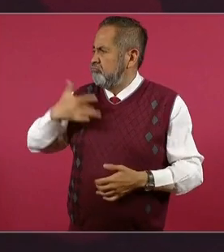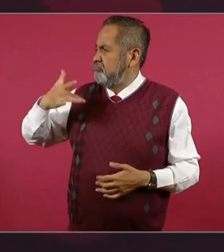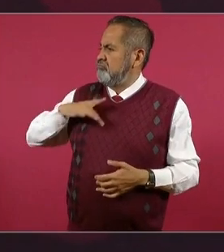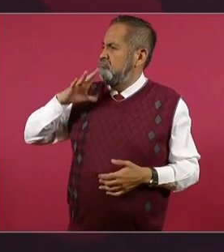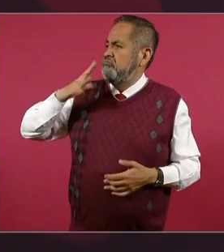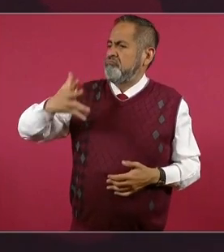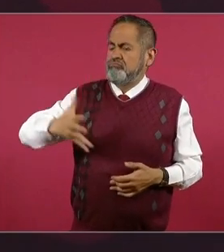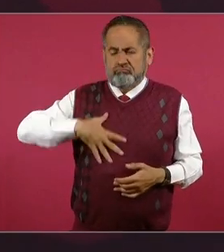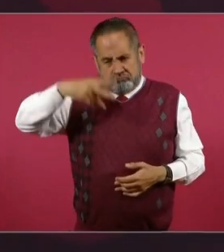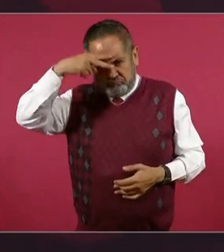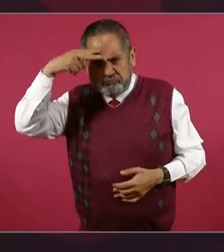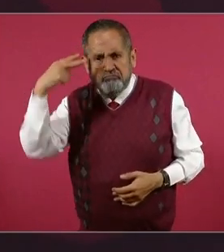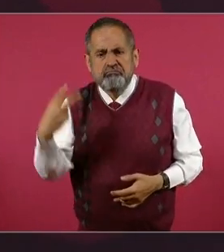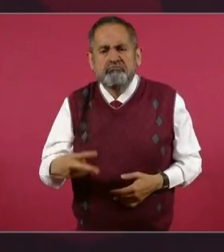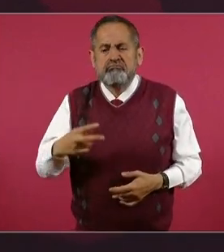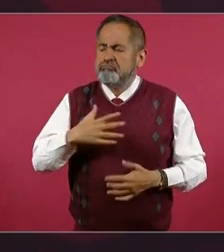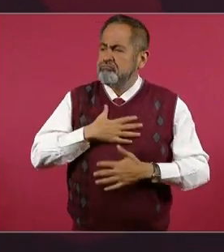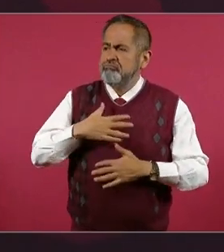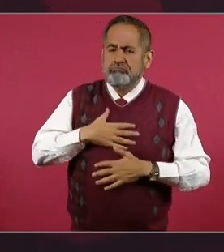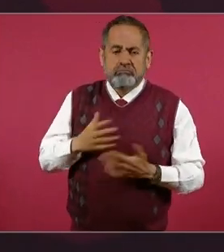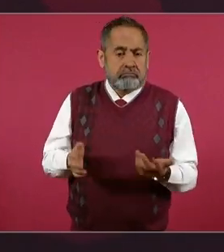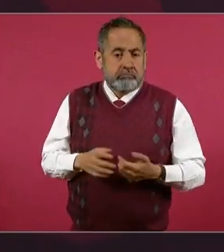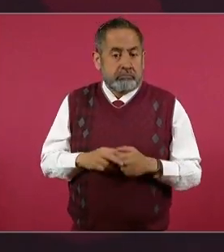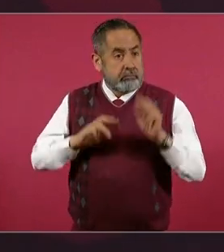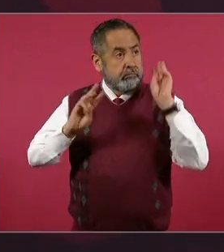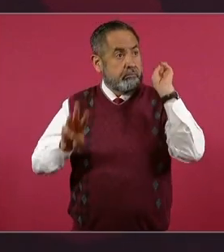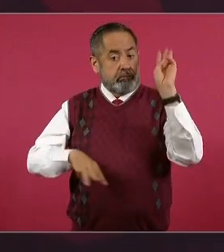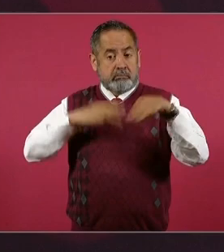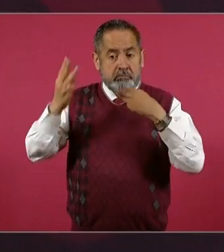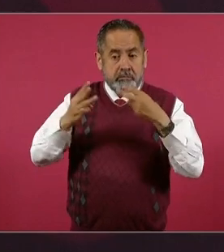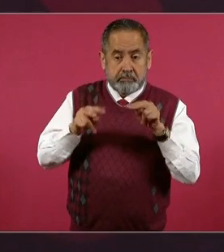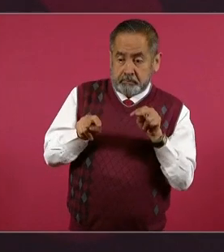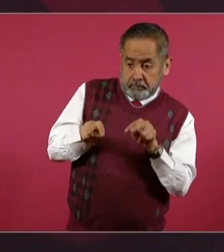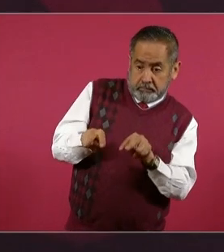mucho muy orgullosa, y además en el mundo